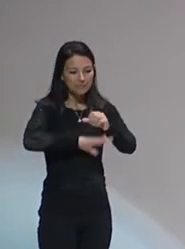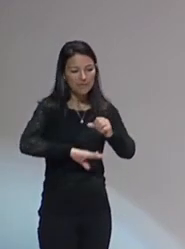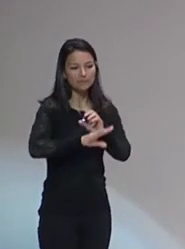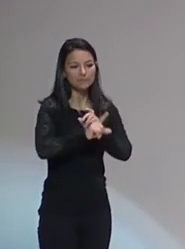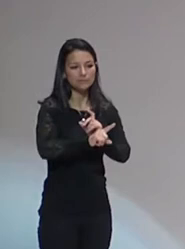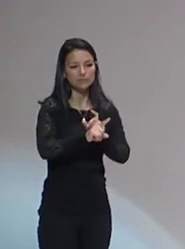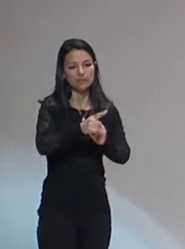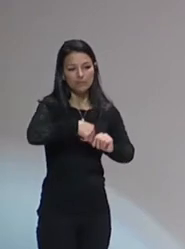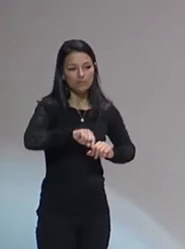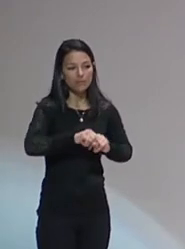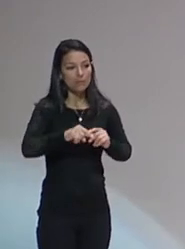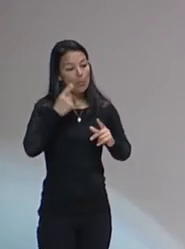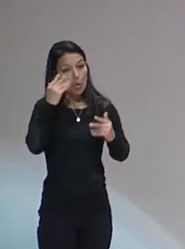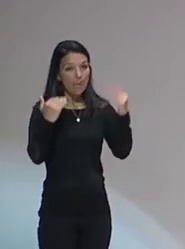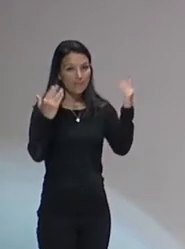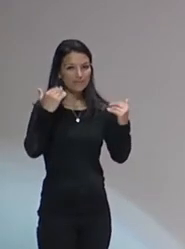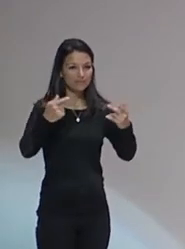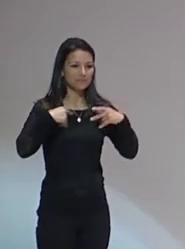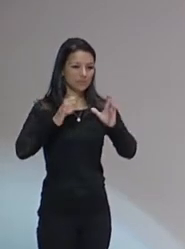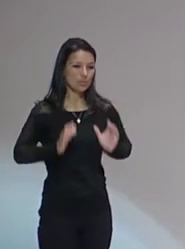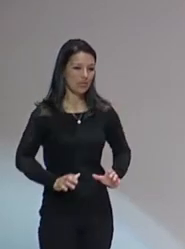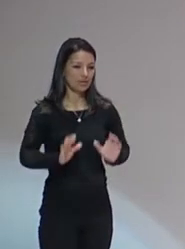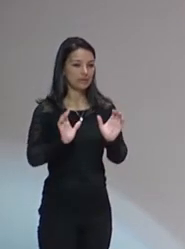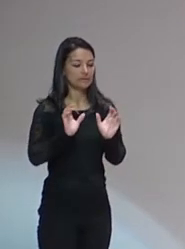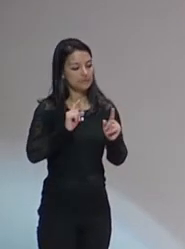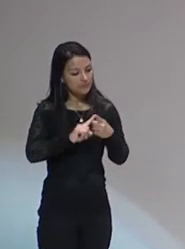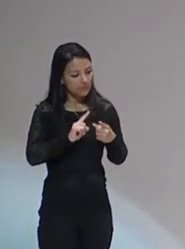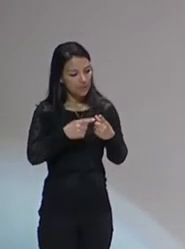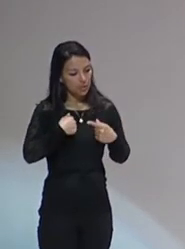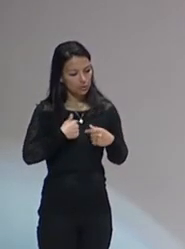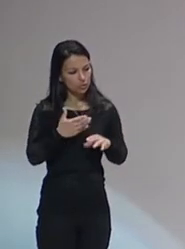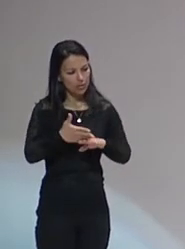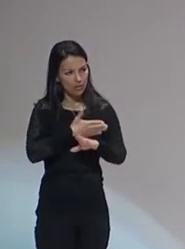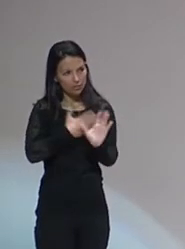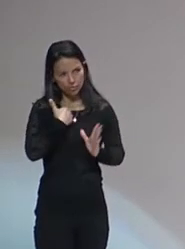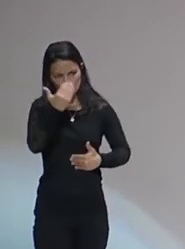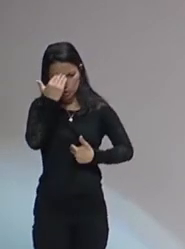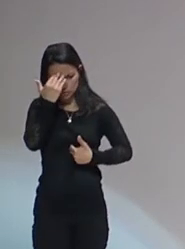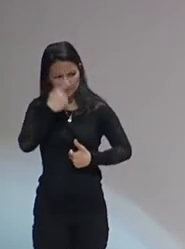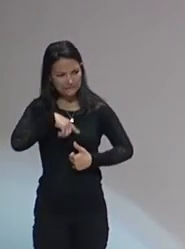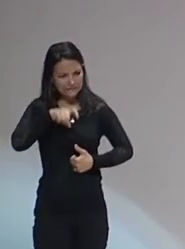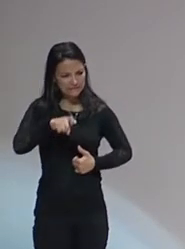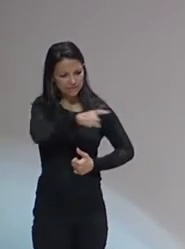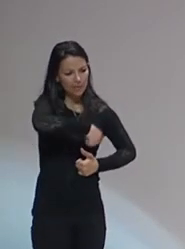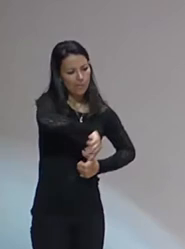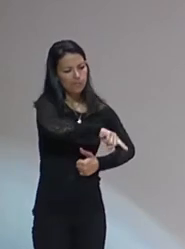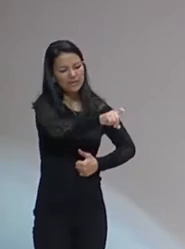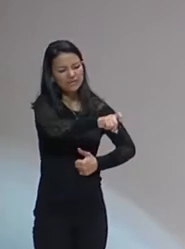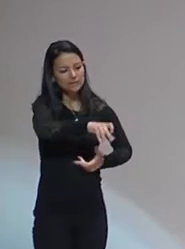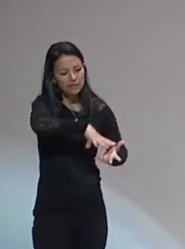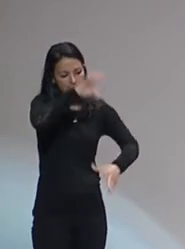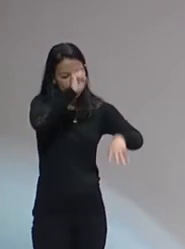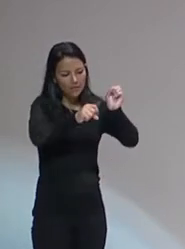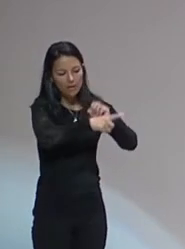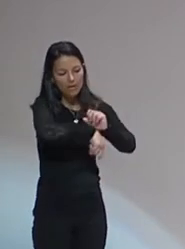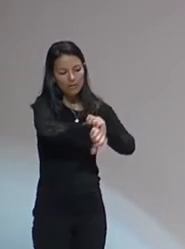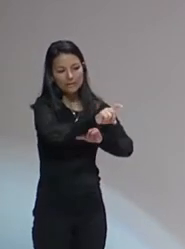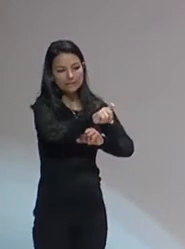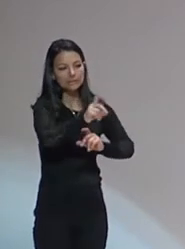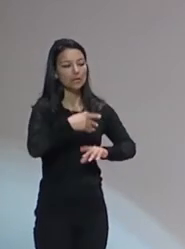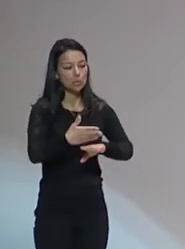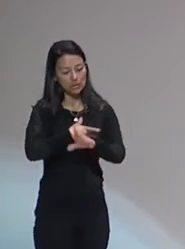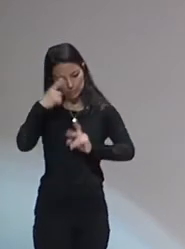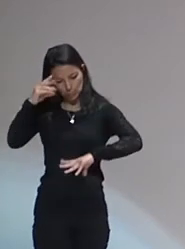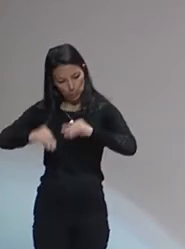ciudadanas, siendo consciente de las necesidades reales de aprendizaje de los otros. Entonces, son